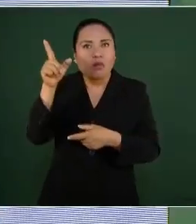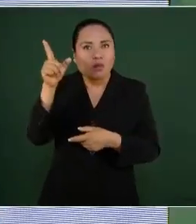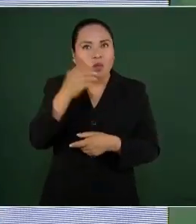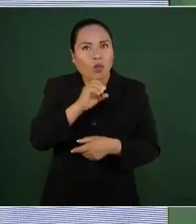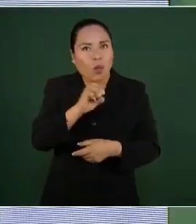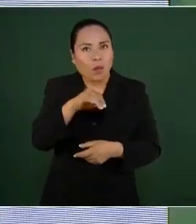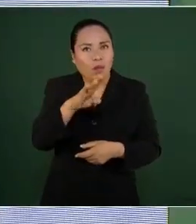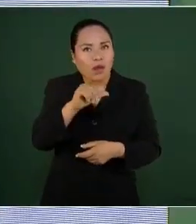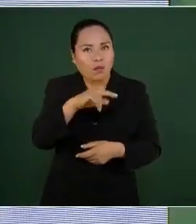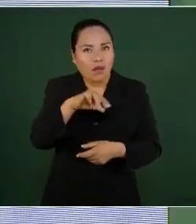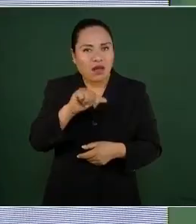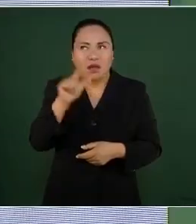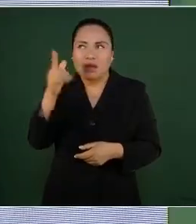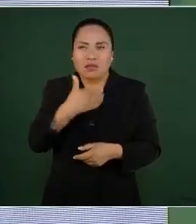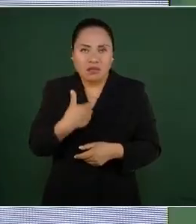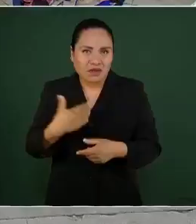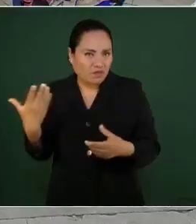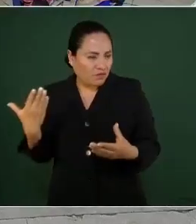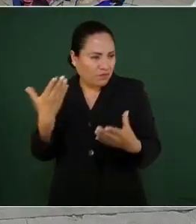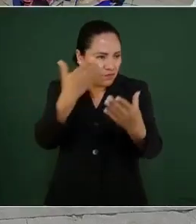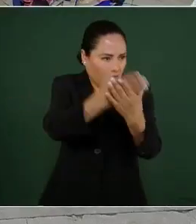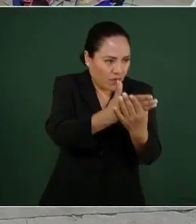pero luego marcha atrás.